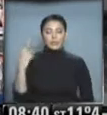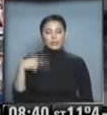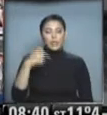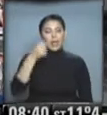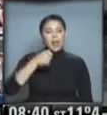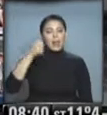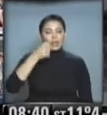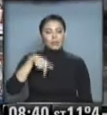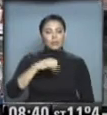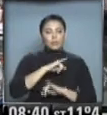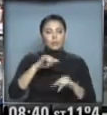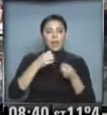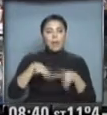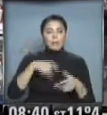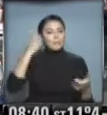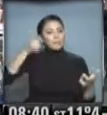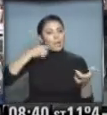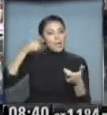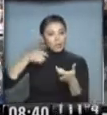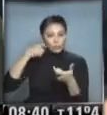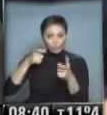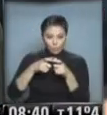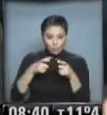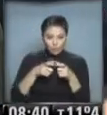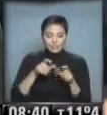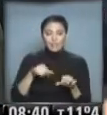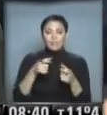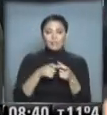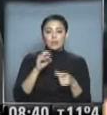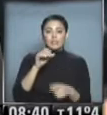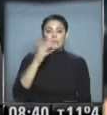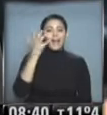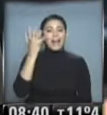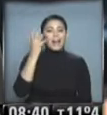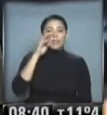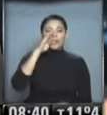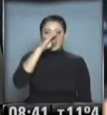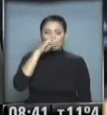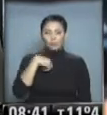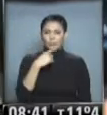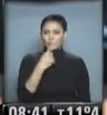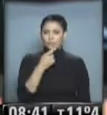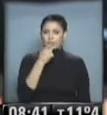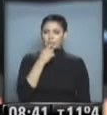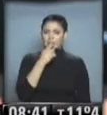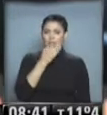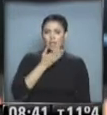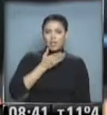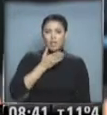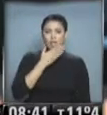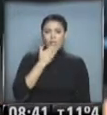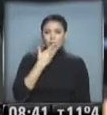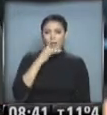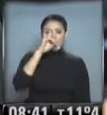Alejo y el comienzo del rodaje de una película. Y la película se llama Gato Negro. Y yo me pregunto si hablar inmediatamente